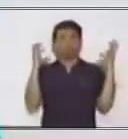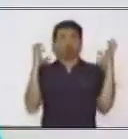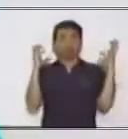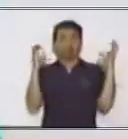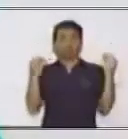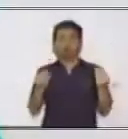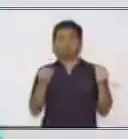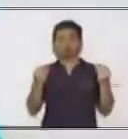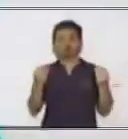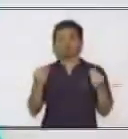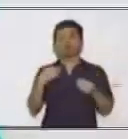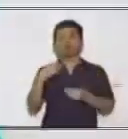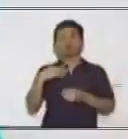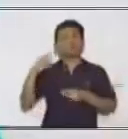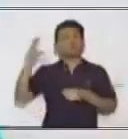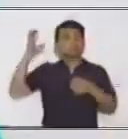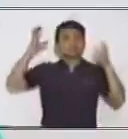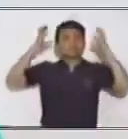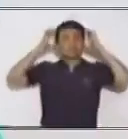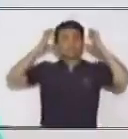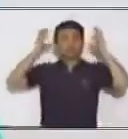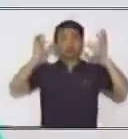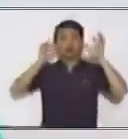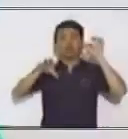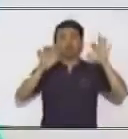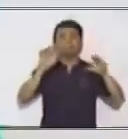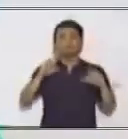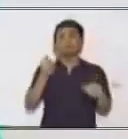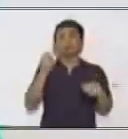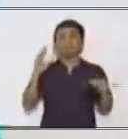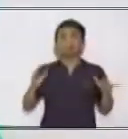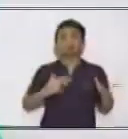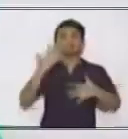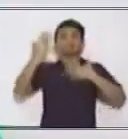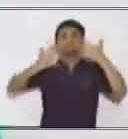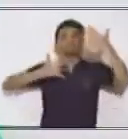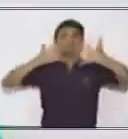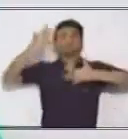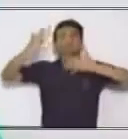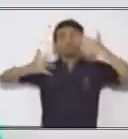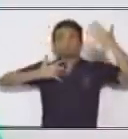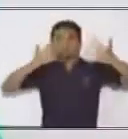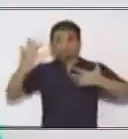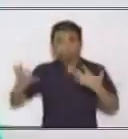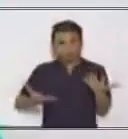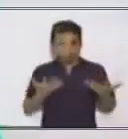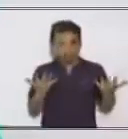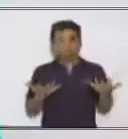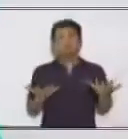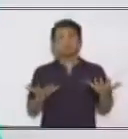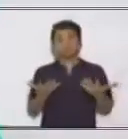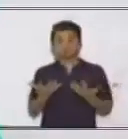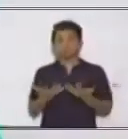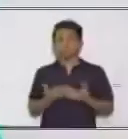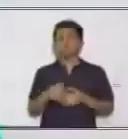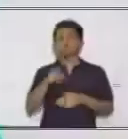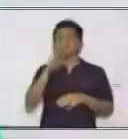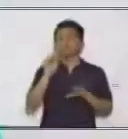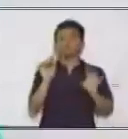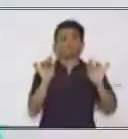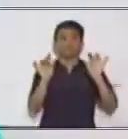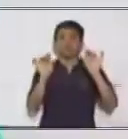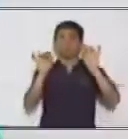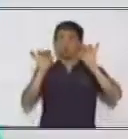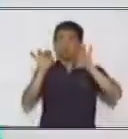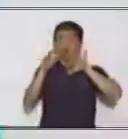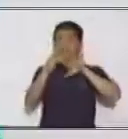demasiado, nuestro cerebro a veces no oxigena bien. Pero ustedes, aunque no lo crean, las puntas de los dedos o